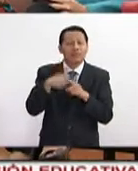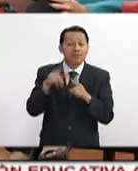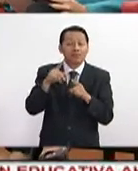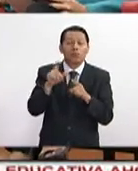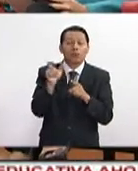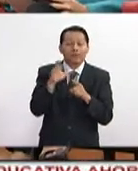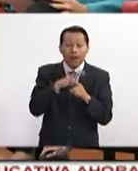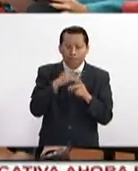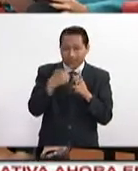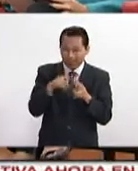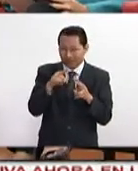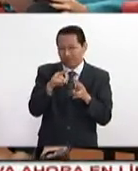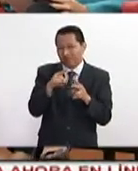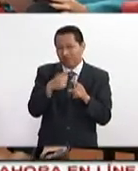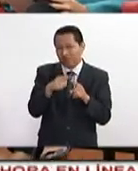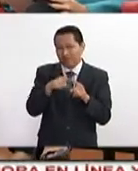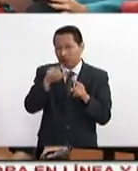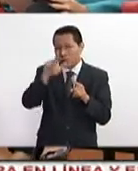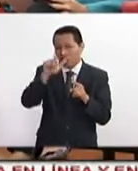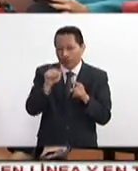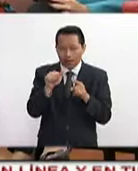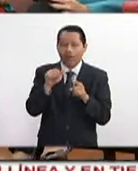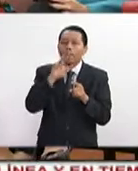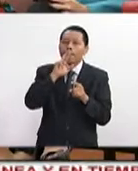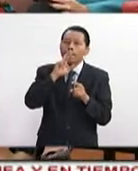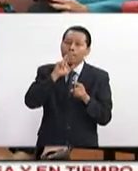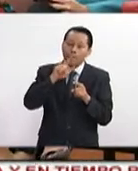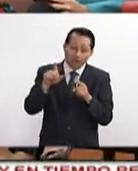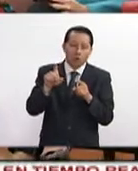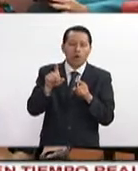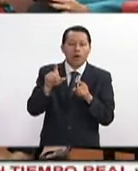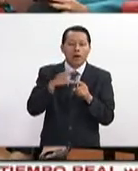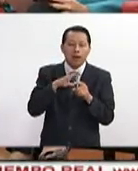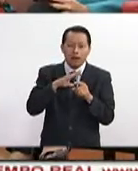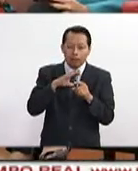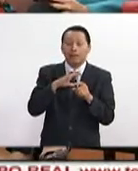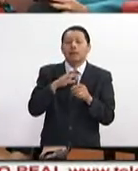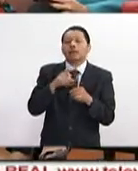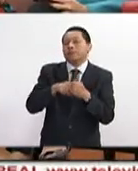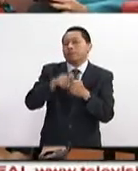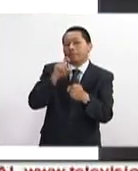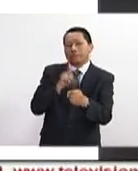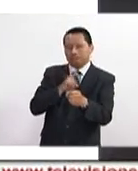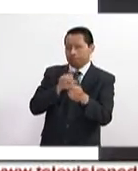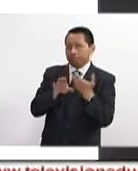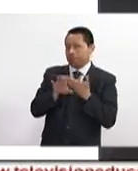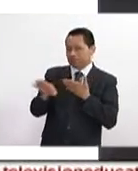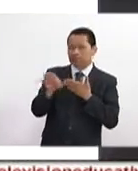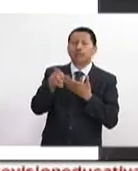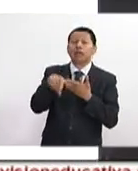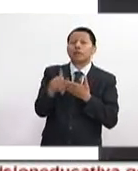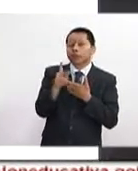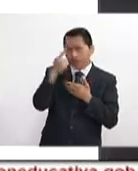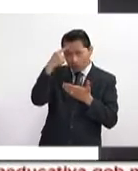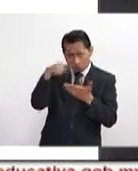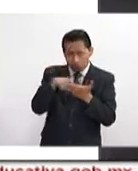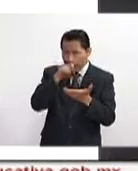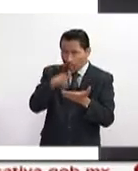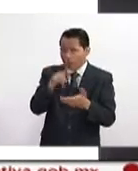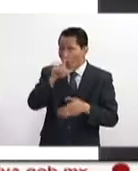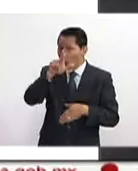a mencionar a Lula, se salió ahora sí de todo eso. Y también creo que